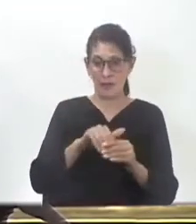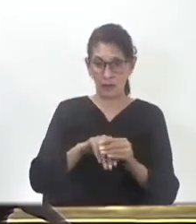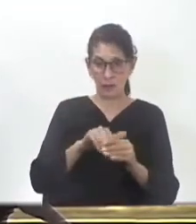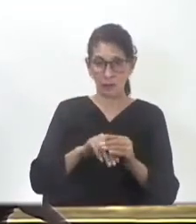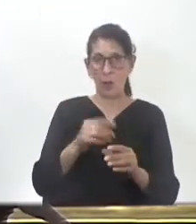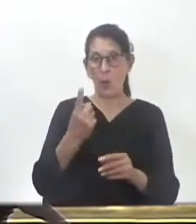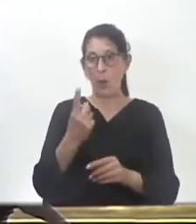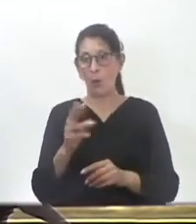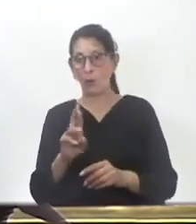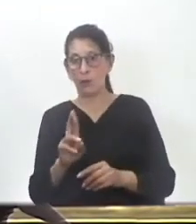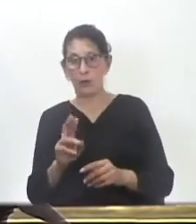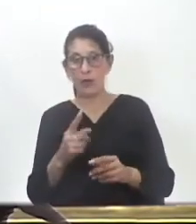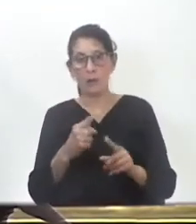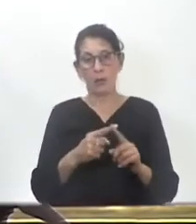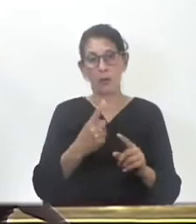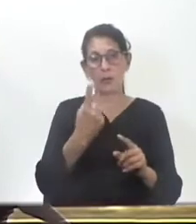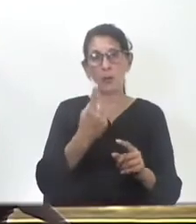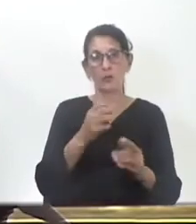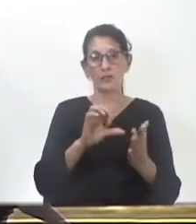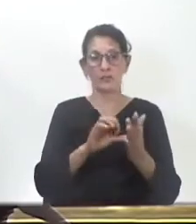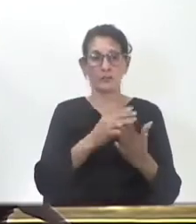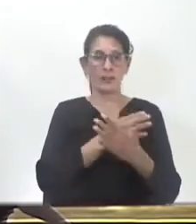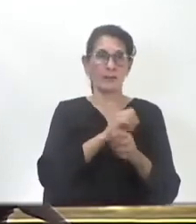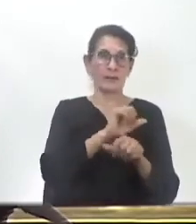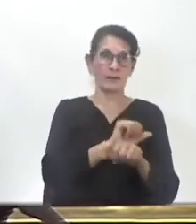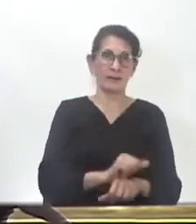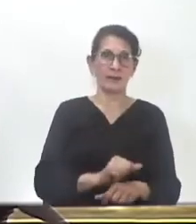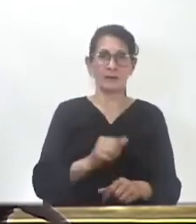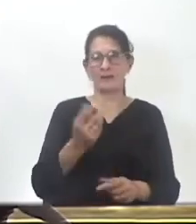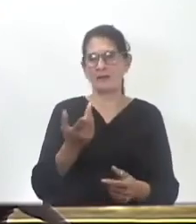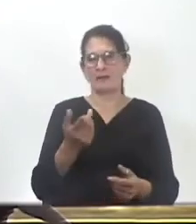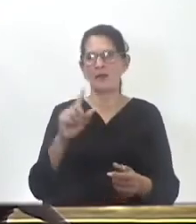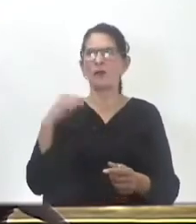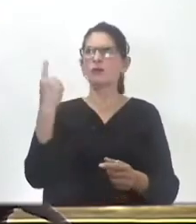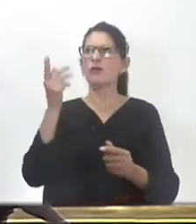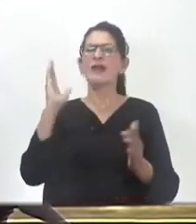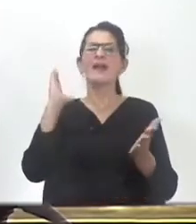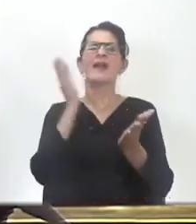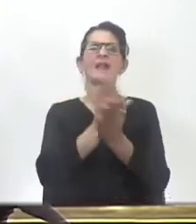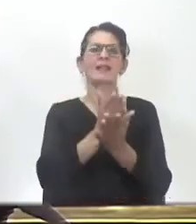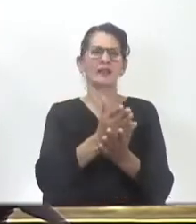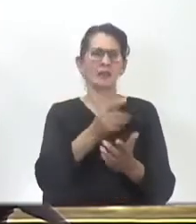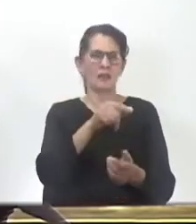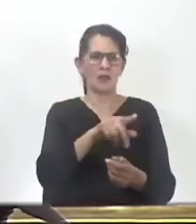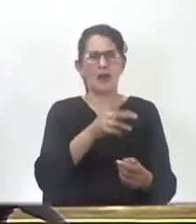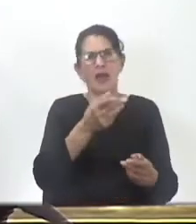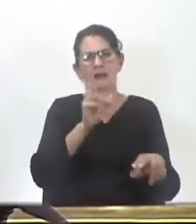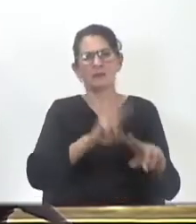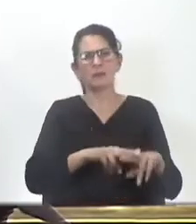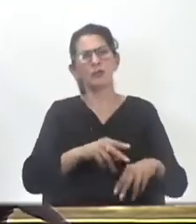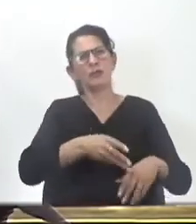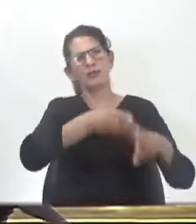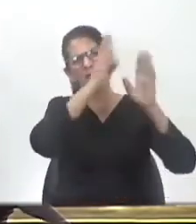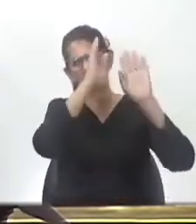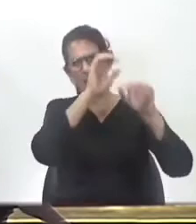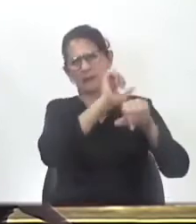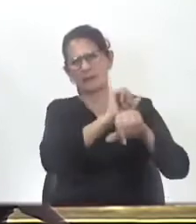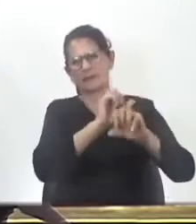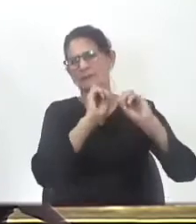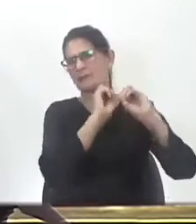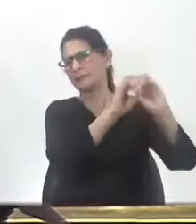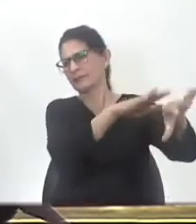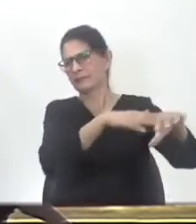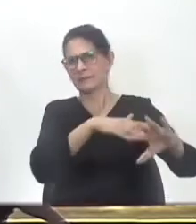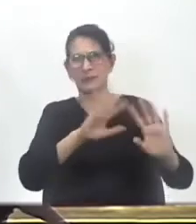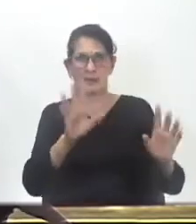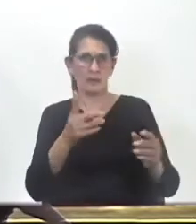$1 por el sistema penitenciario, como la gente castiga al ladrón y no lo rehabilita y quiere que se pudre y se muera en la cárcel, lo que nuestro sistema judicial